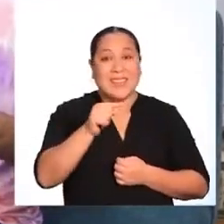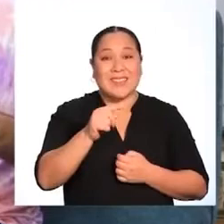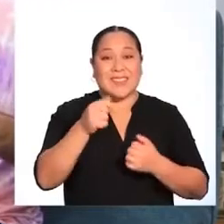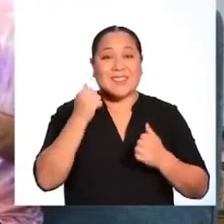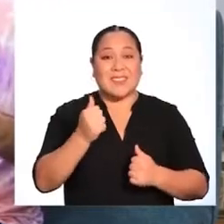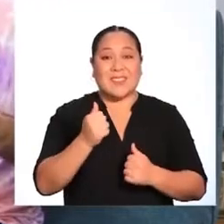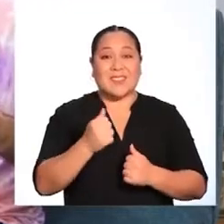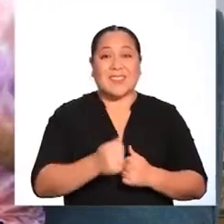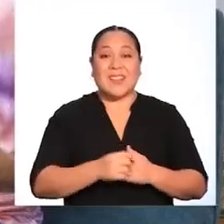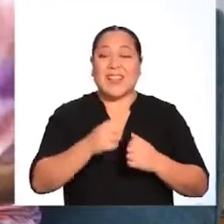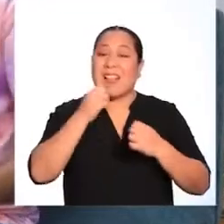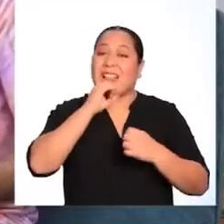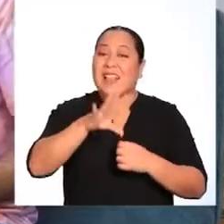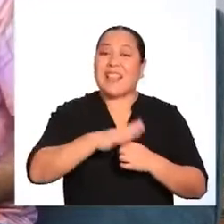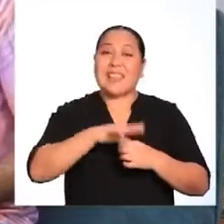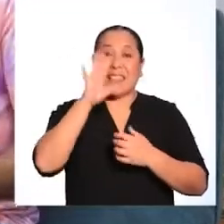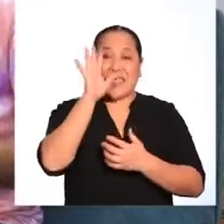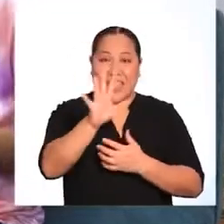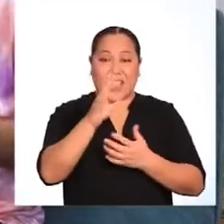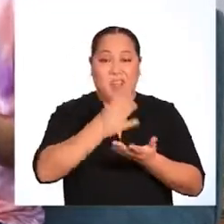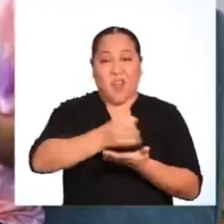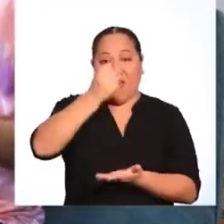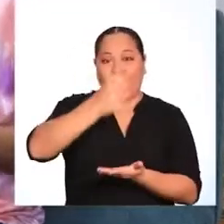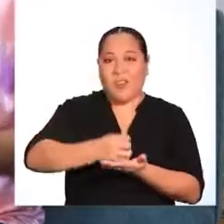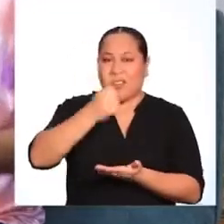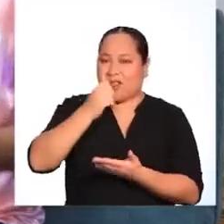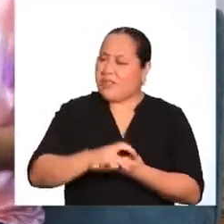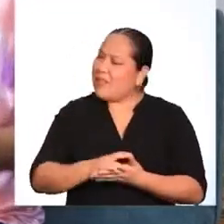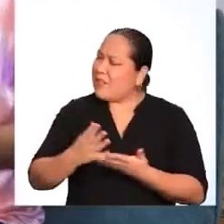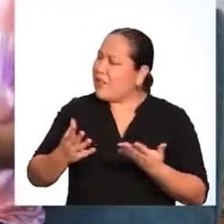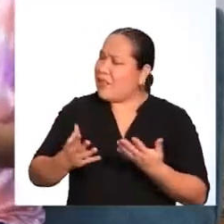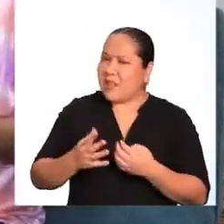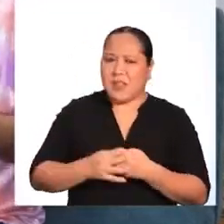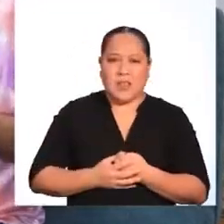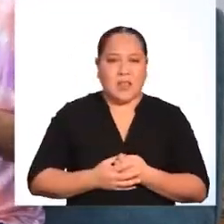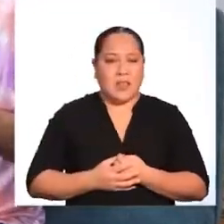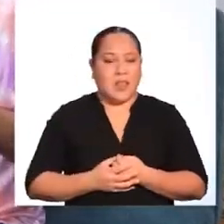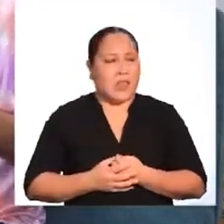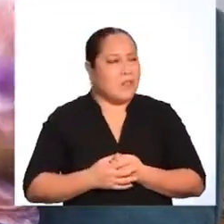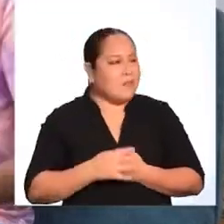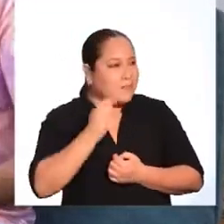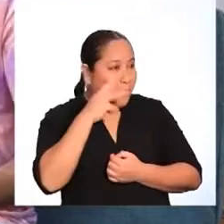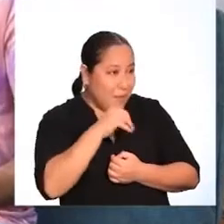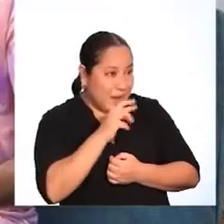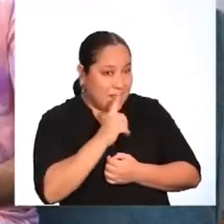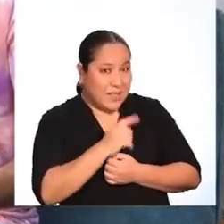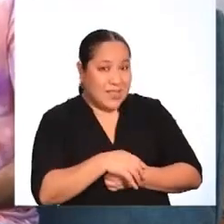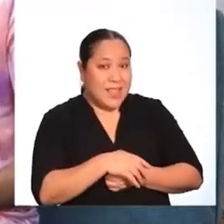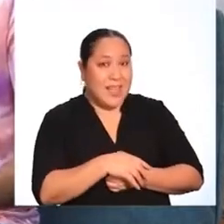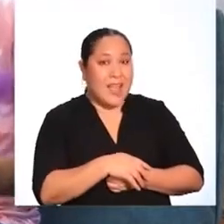por esto ya tenemos cinco botellas invertida